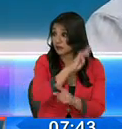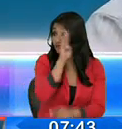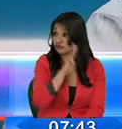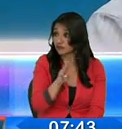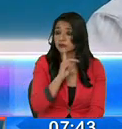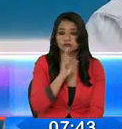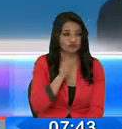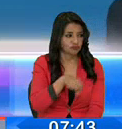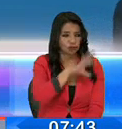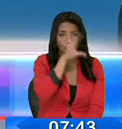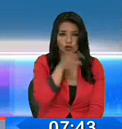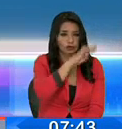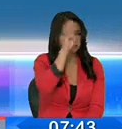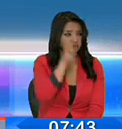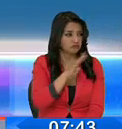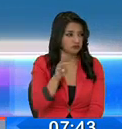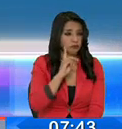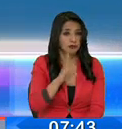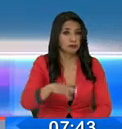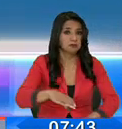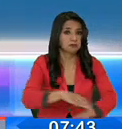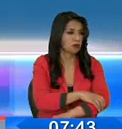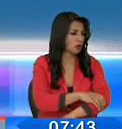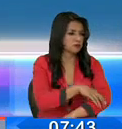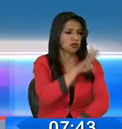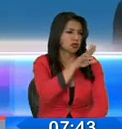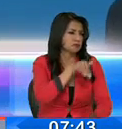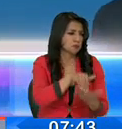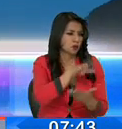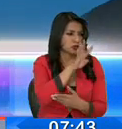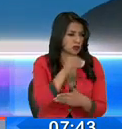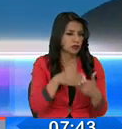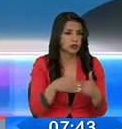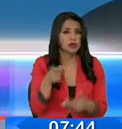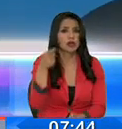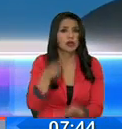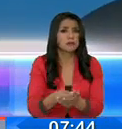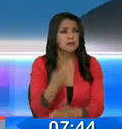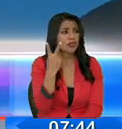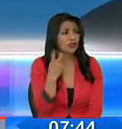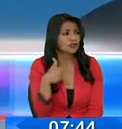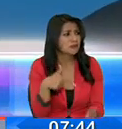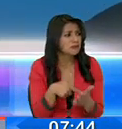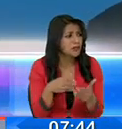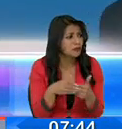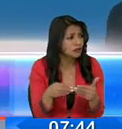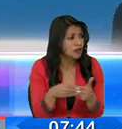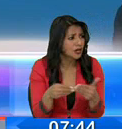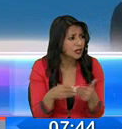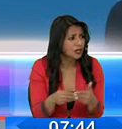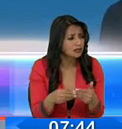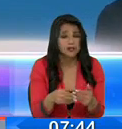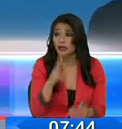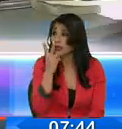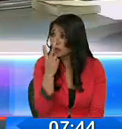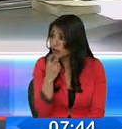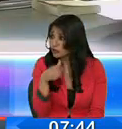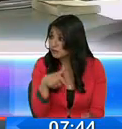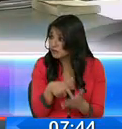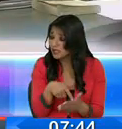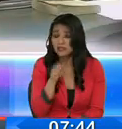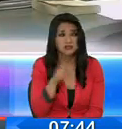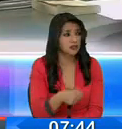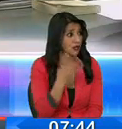decía esa prótesis de 2.400 dólares compraron entonces 1500 sólo por señalar que todos servir 500 si es